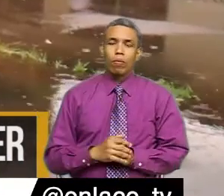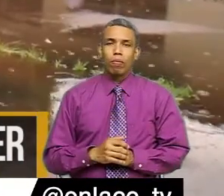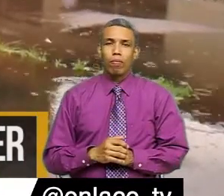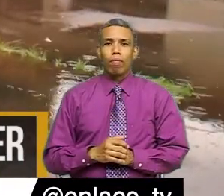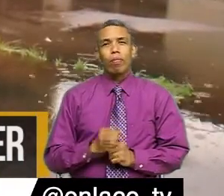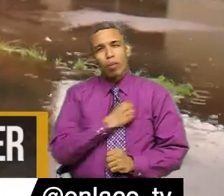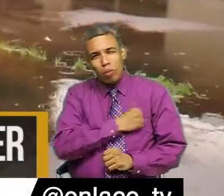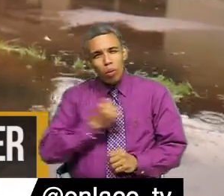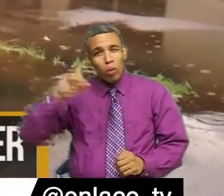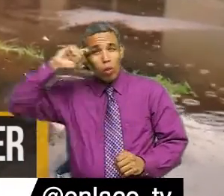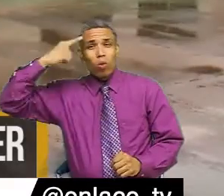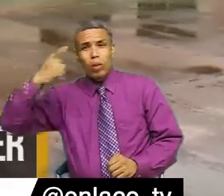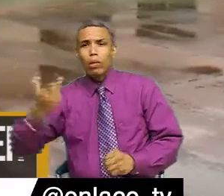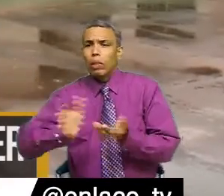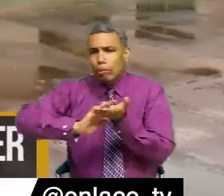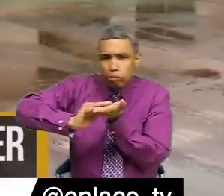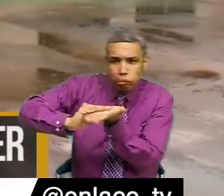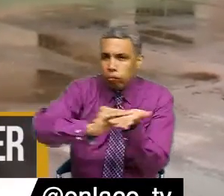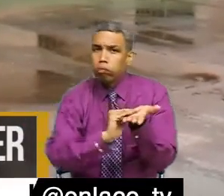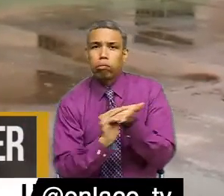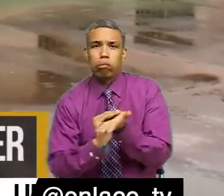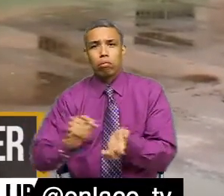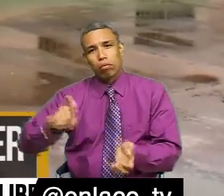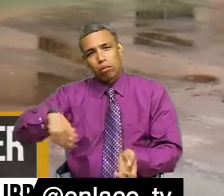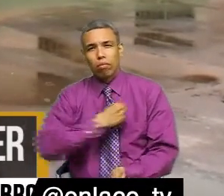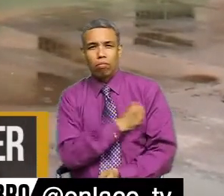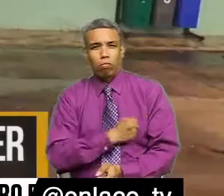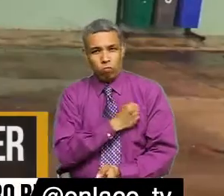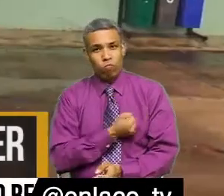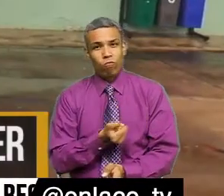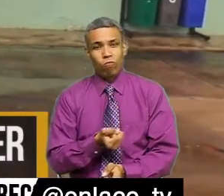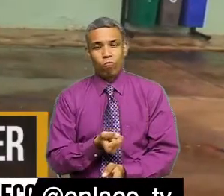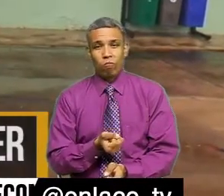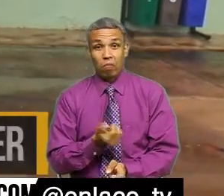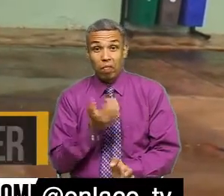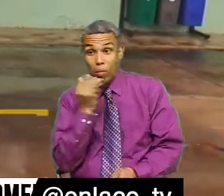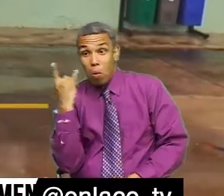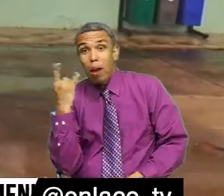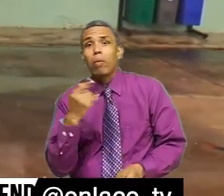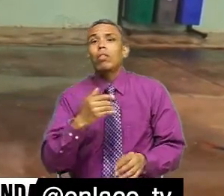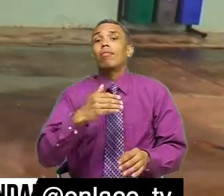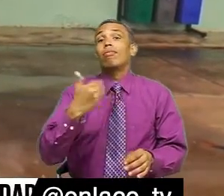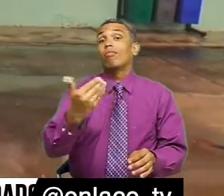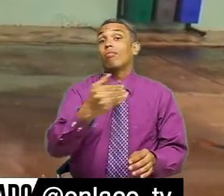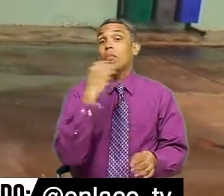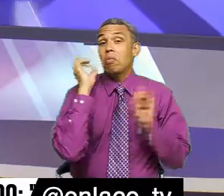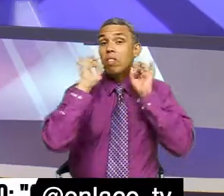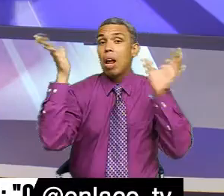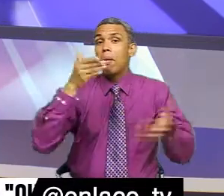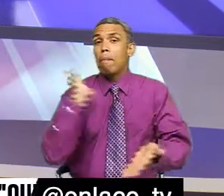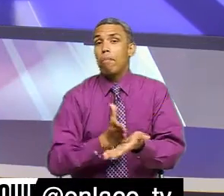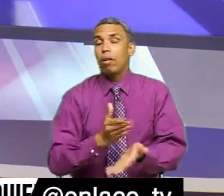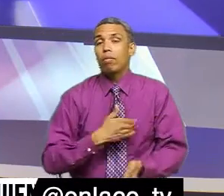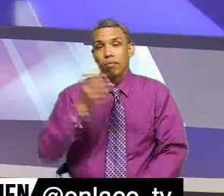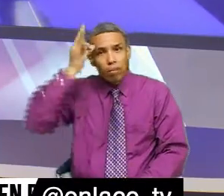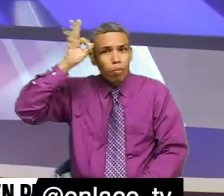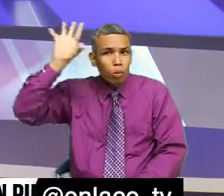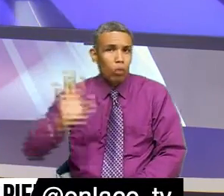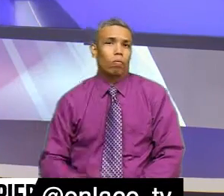lo antes posible a la institución para que tomen los correctivos necesarios y así se evite una futura tragedia. Y